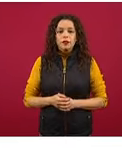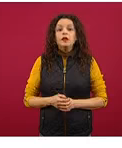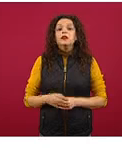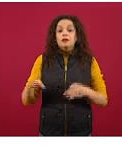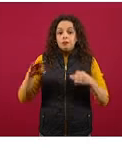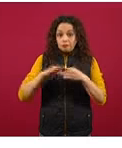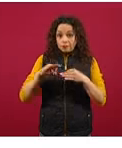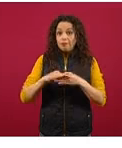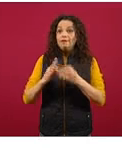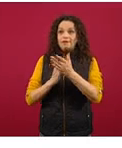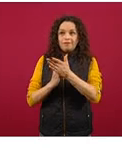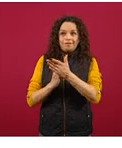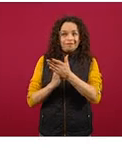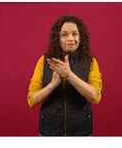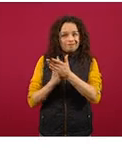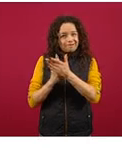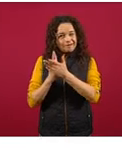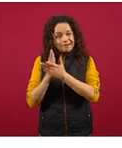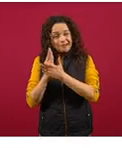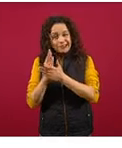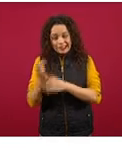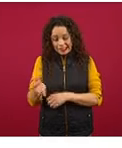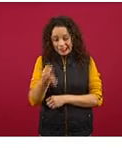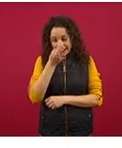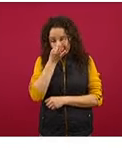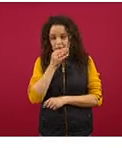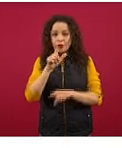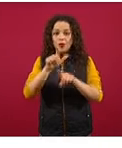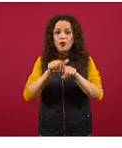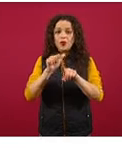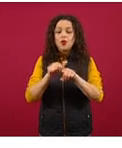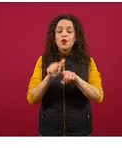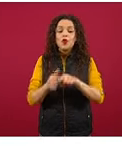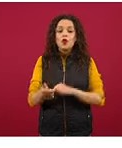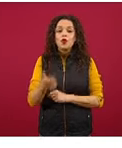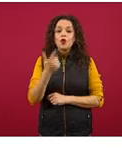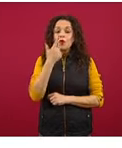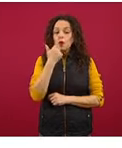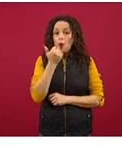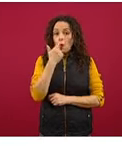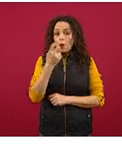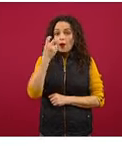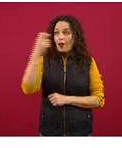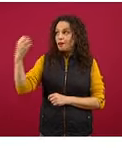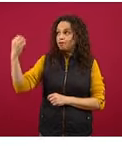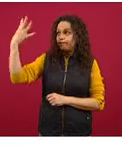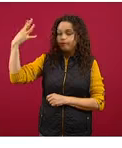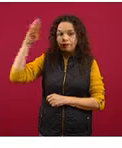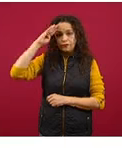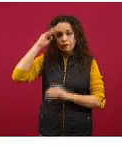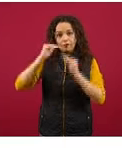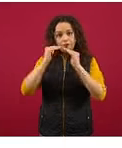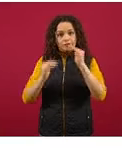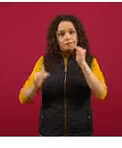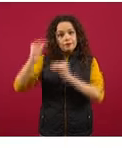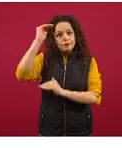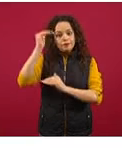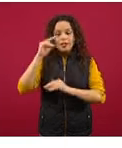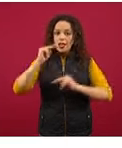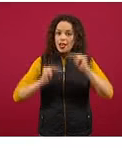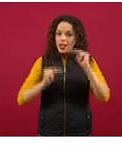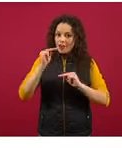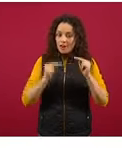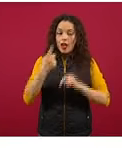rojo que los pone en esta calificación más alta de ese nivel que